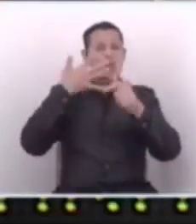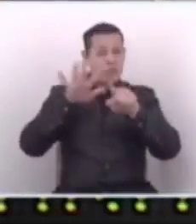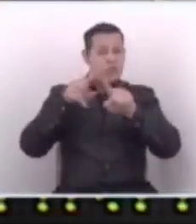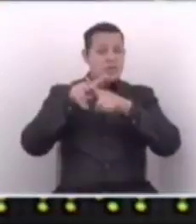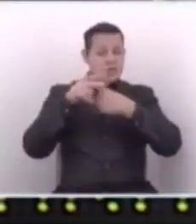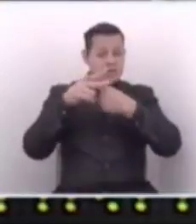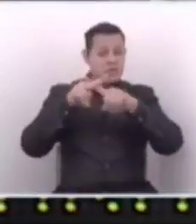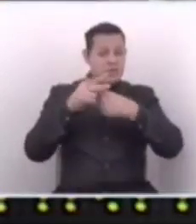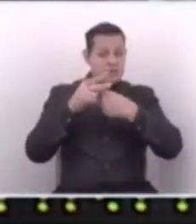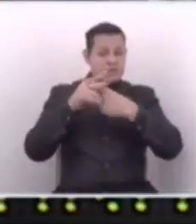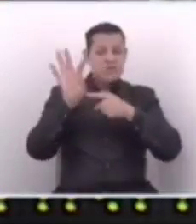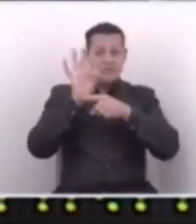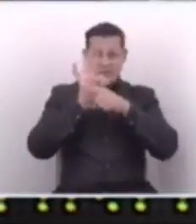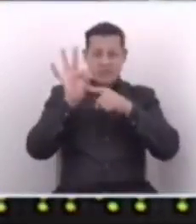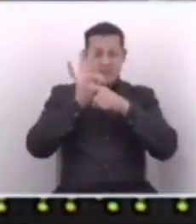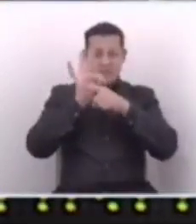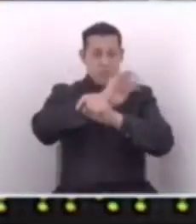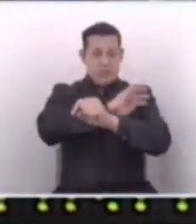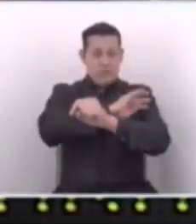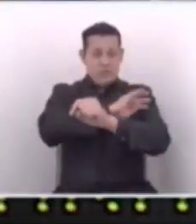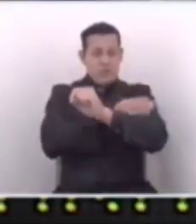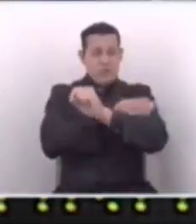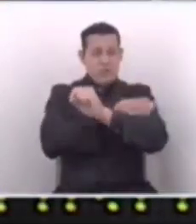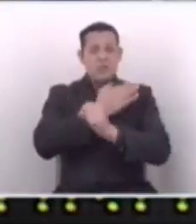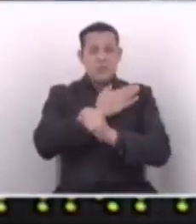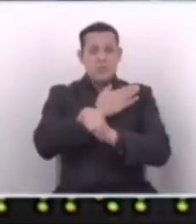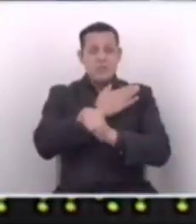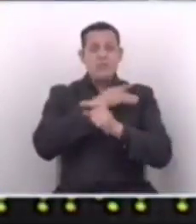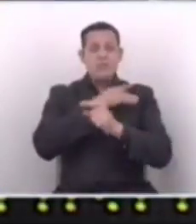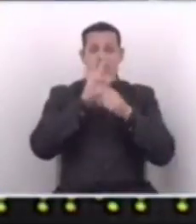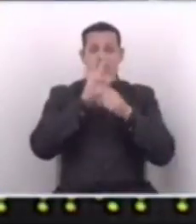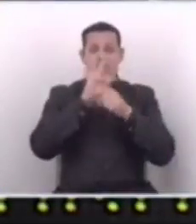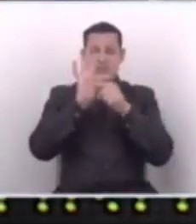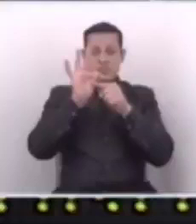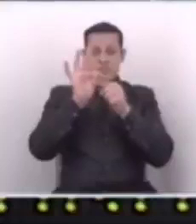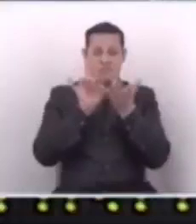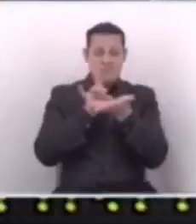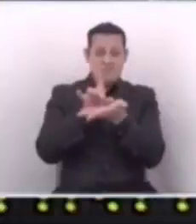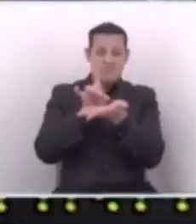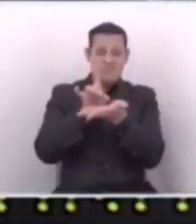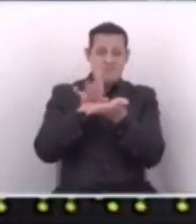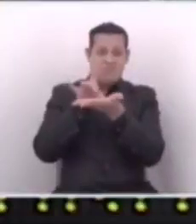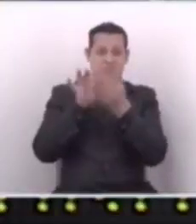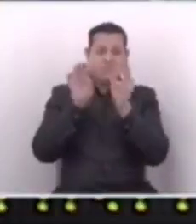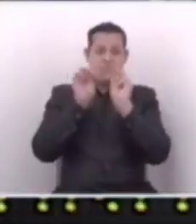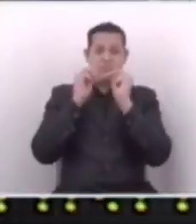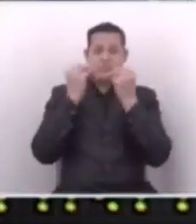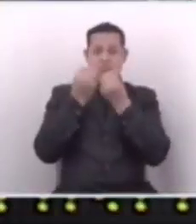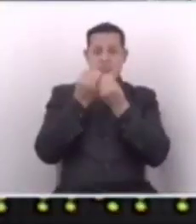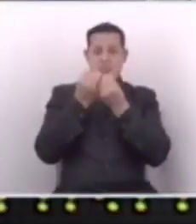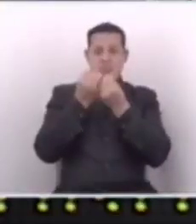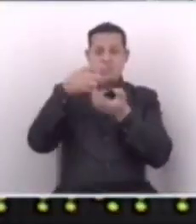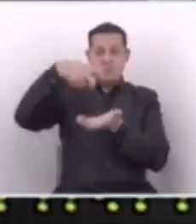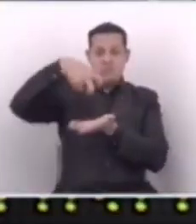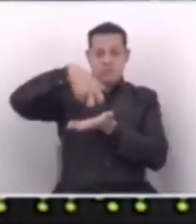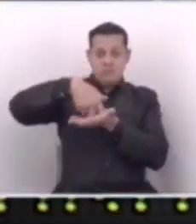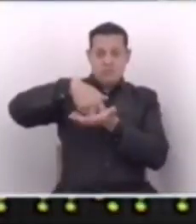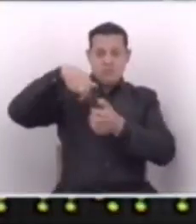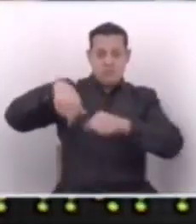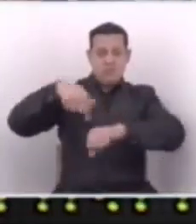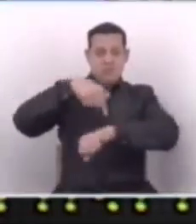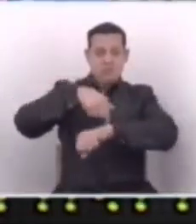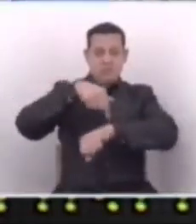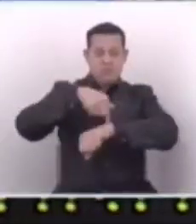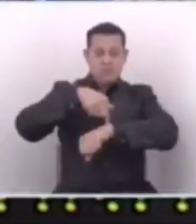es la herramienta más poderosa que hemos tenido para eliminar a las maras y tenerlas de rodillas en